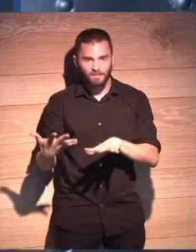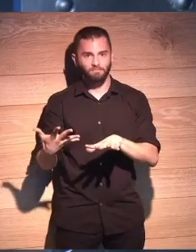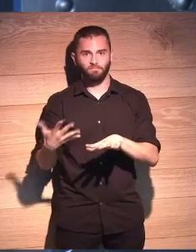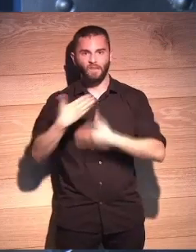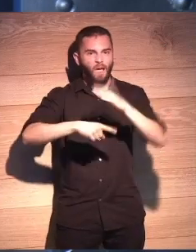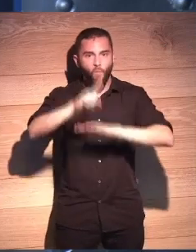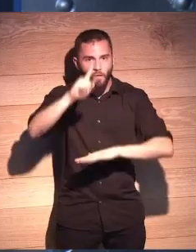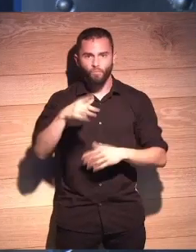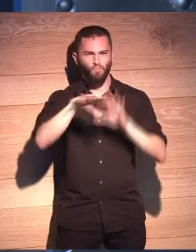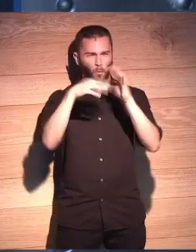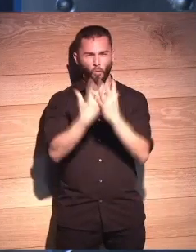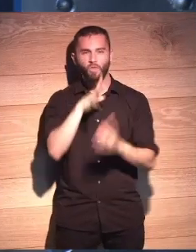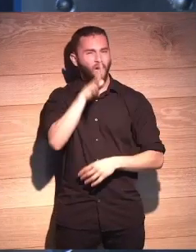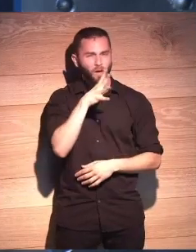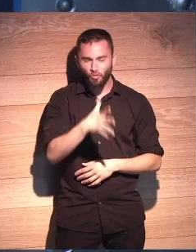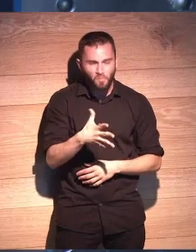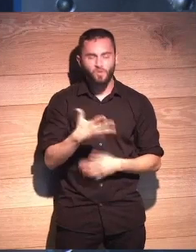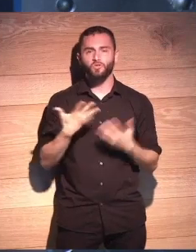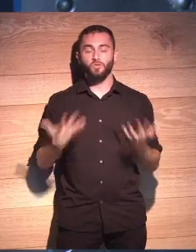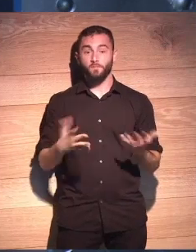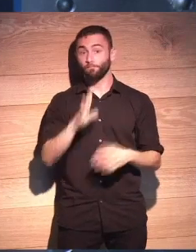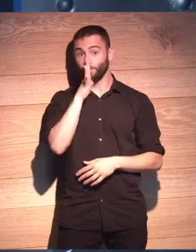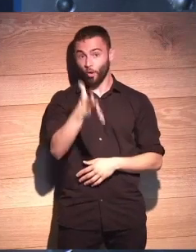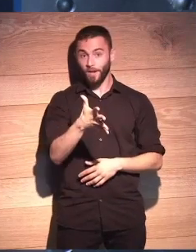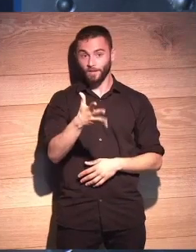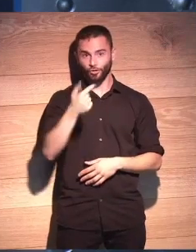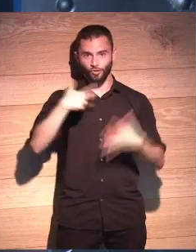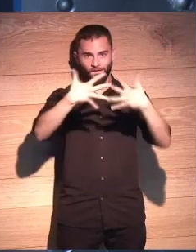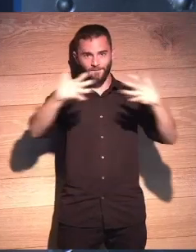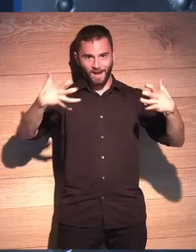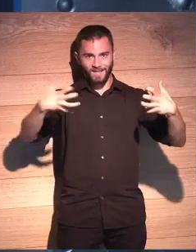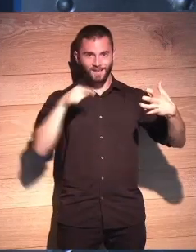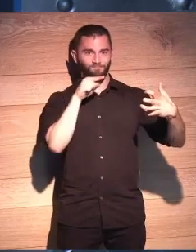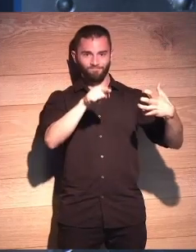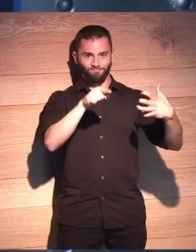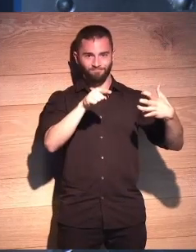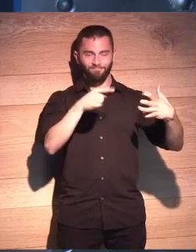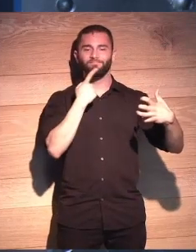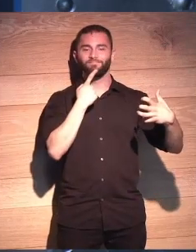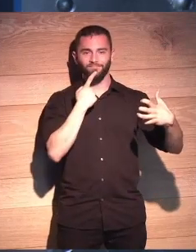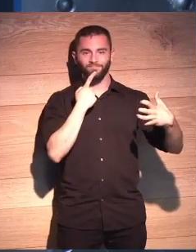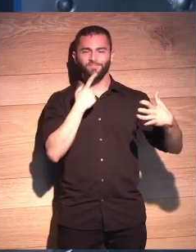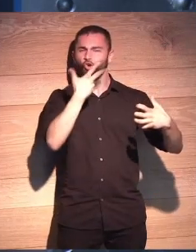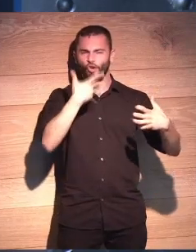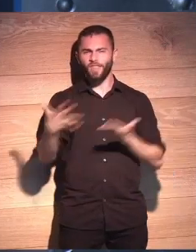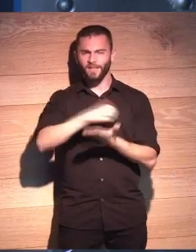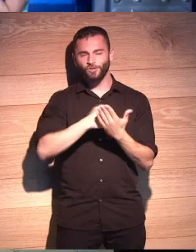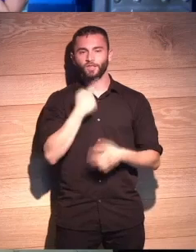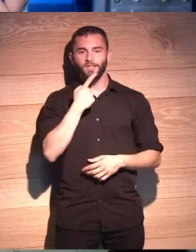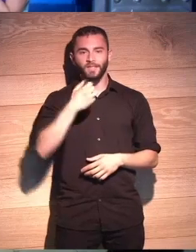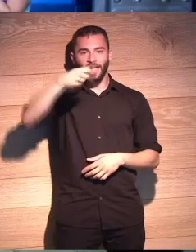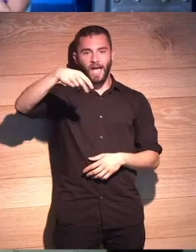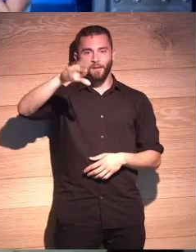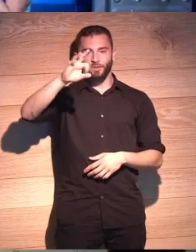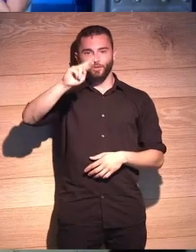que es asombroso. Y por eso tengo la frase que dice, la conocéis todos, que dice